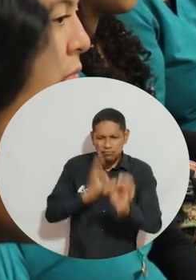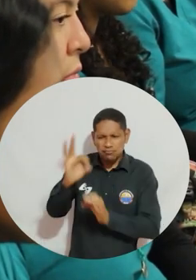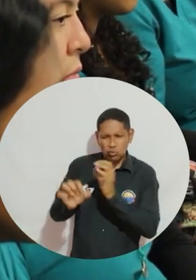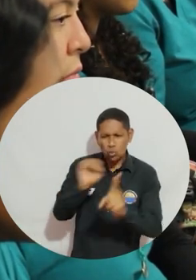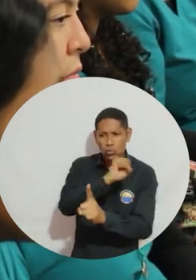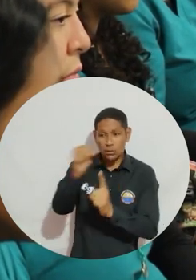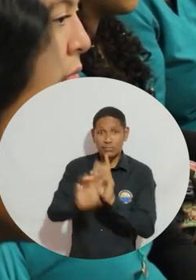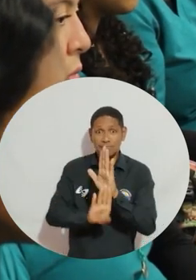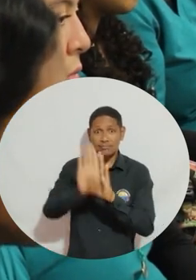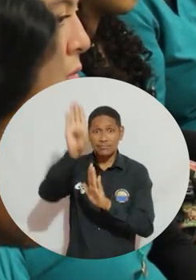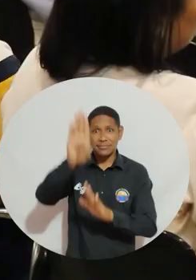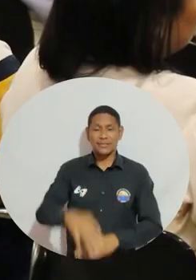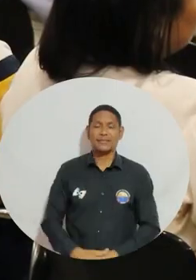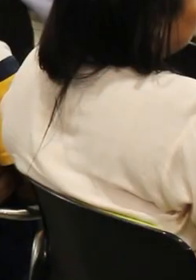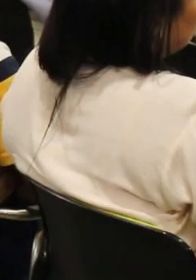niñas.